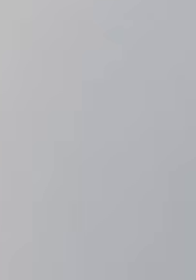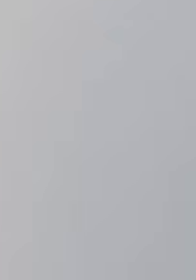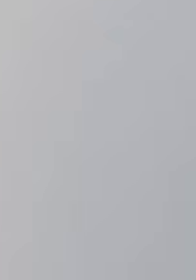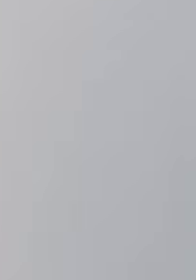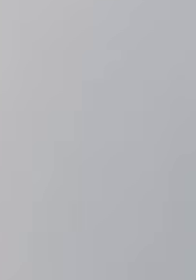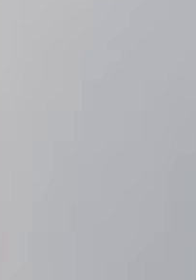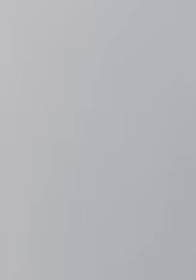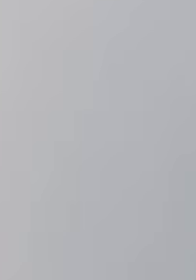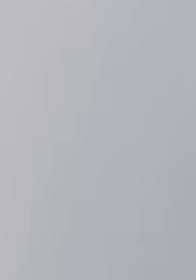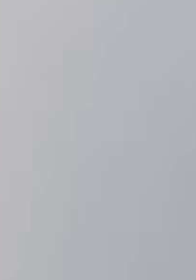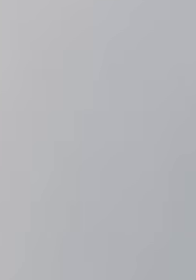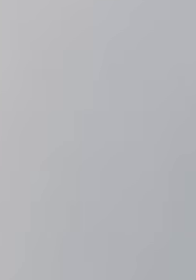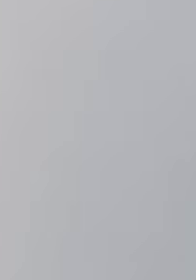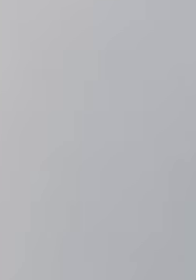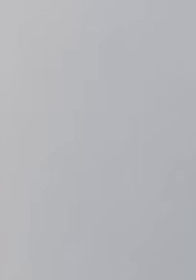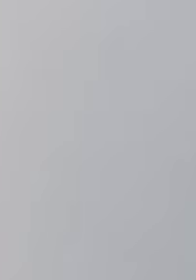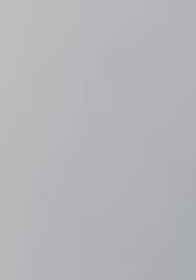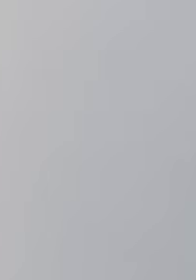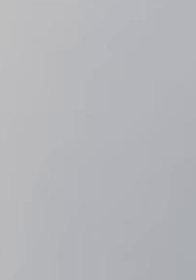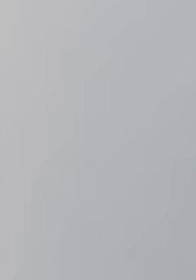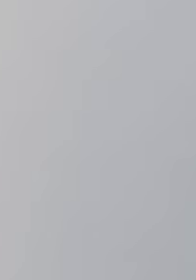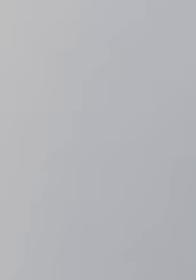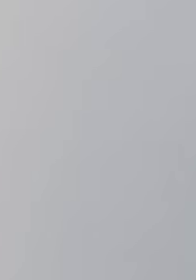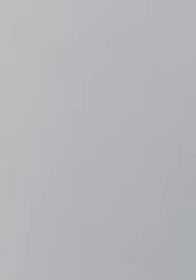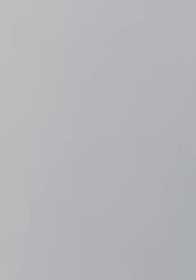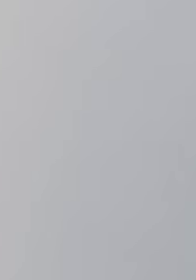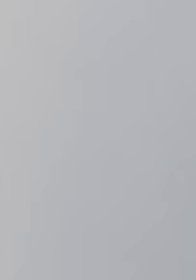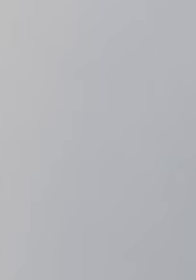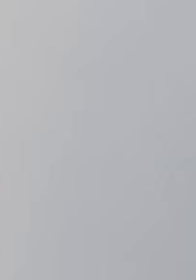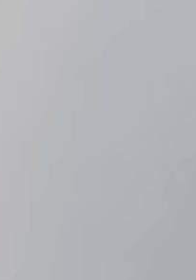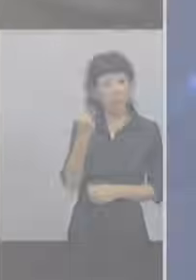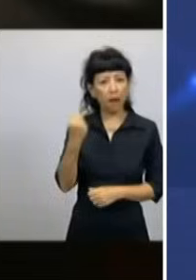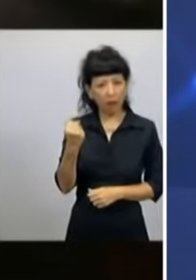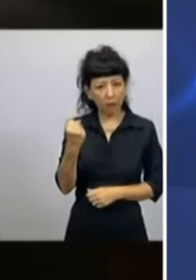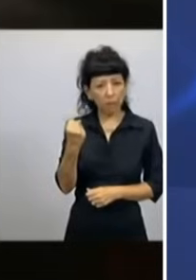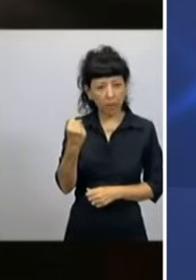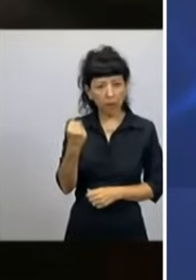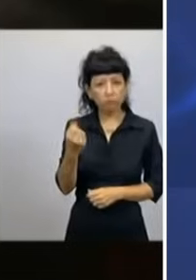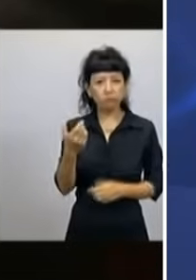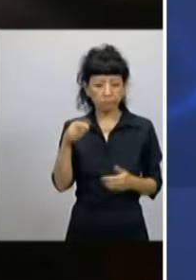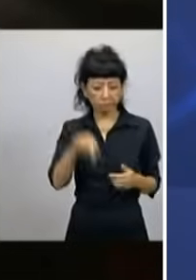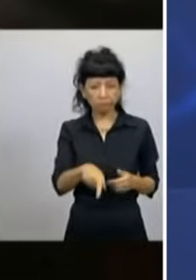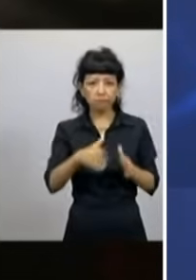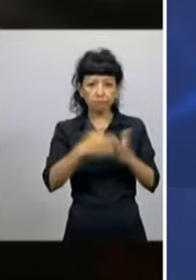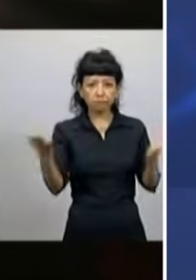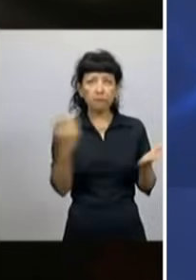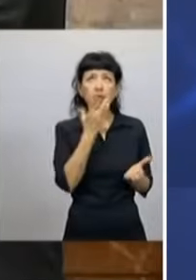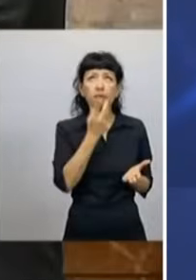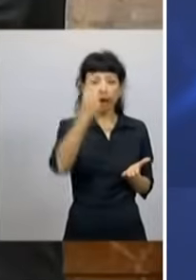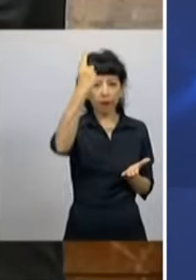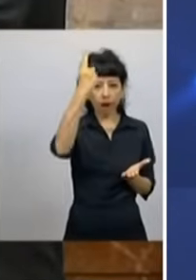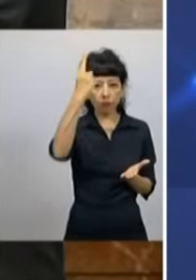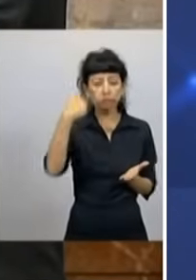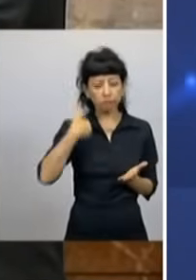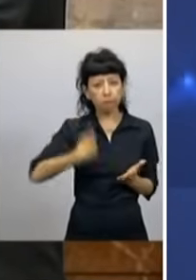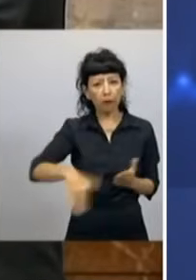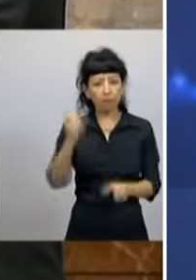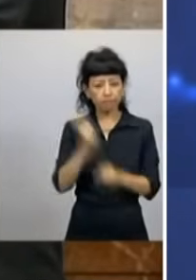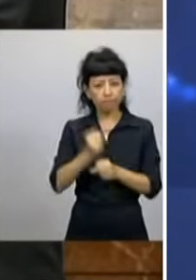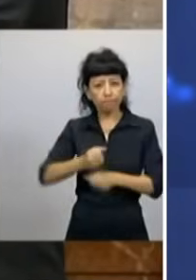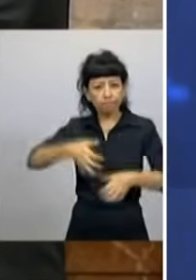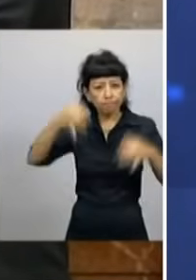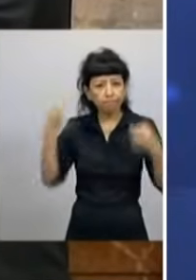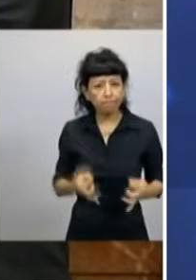punto, el propio presidente y ayer el ministro Caputo dijeron que los meses que vienen para la Argentina van